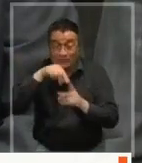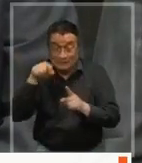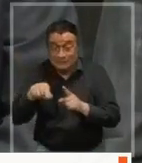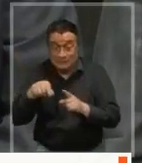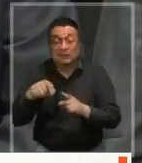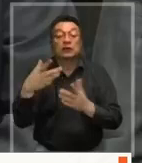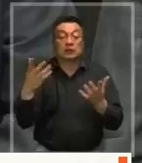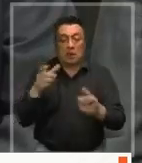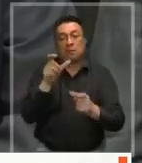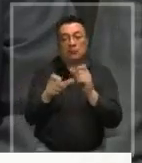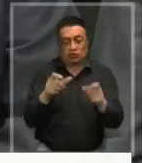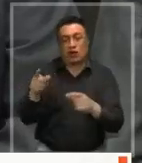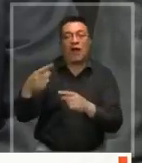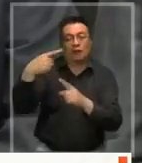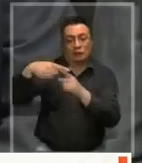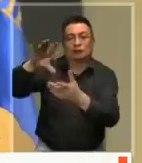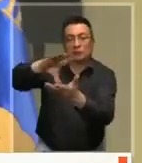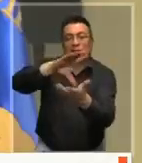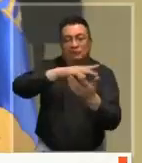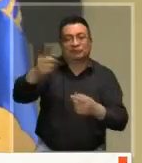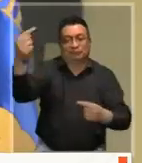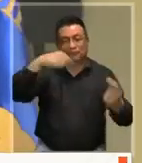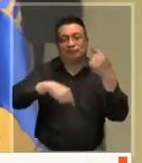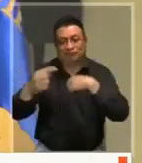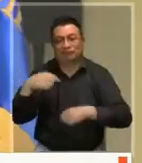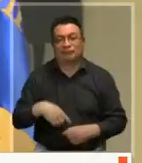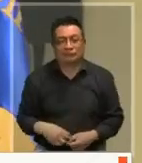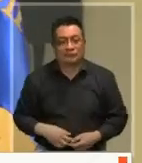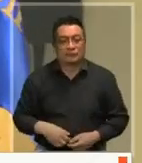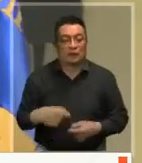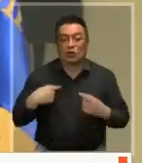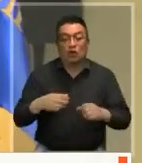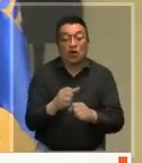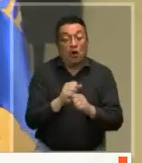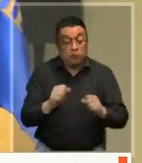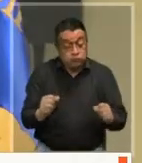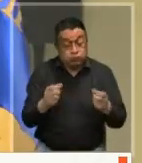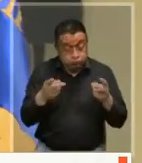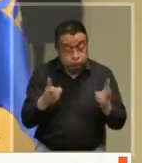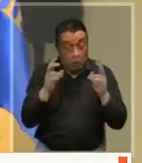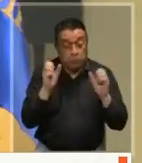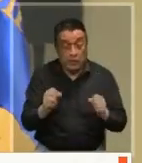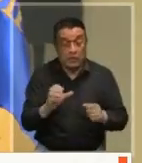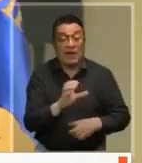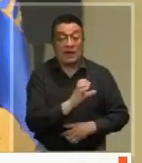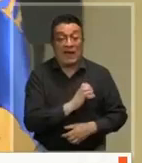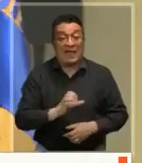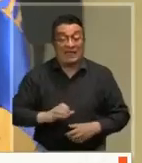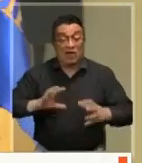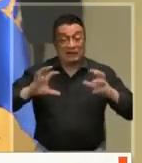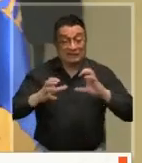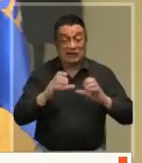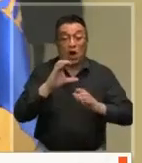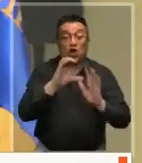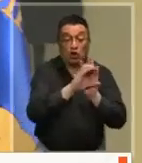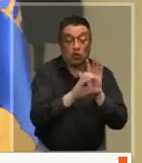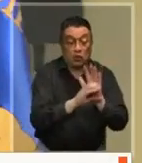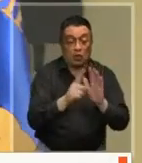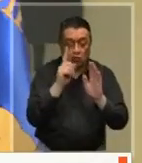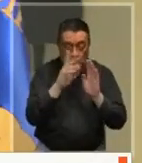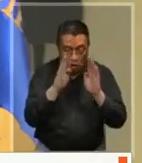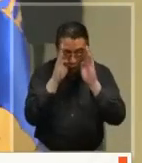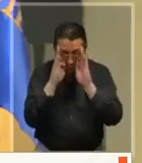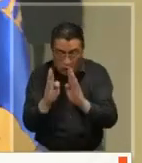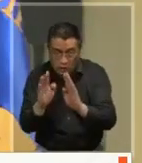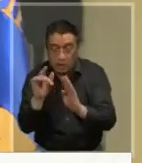fueron lamentablemente extranjeros. Que creemos que no se puede descartar la posibilidad de un estado de excepción constitucional de carácter focalizado,